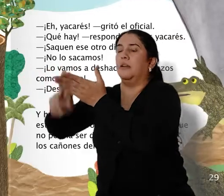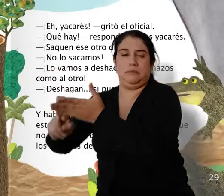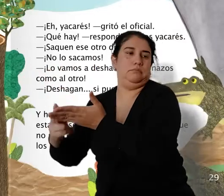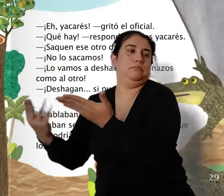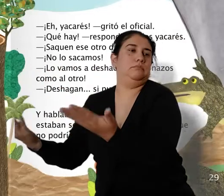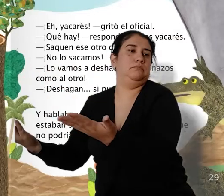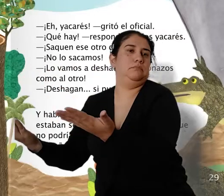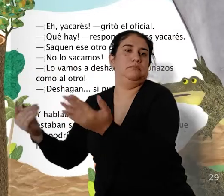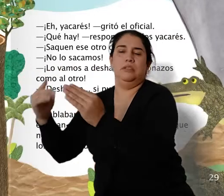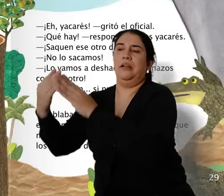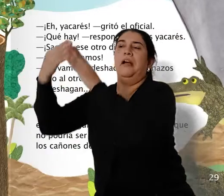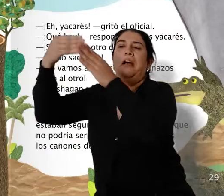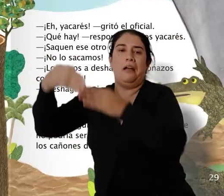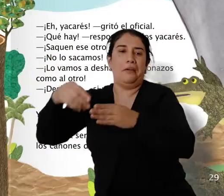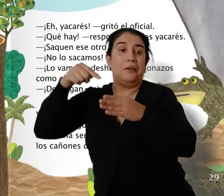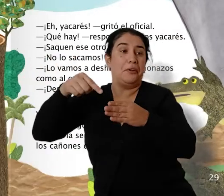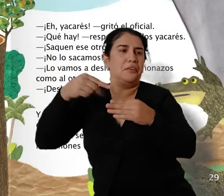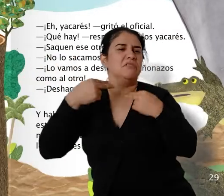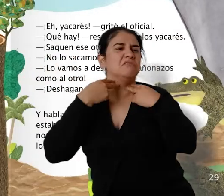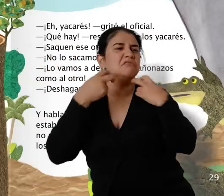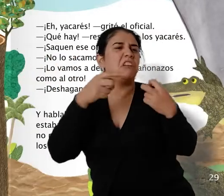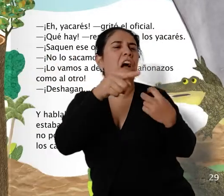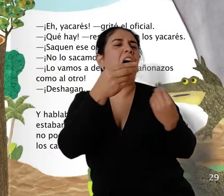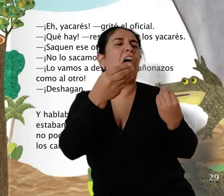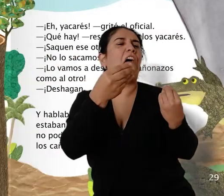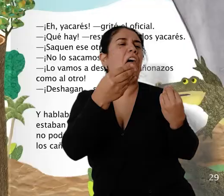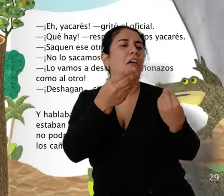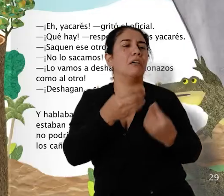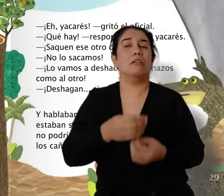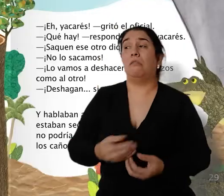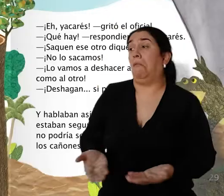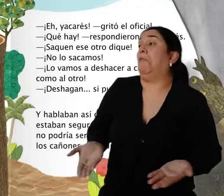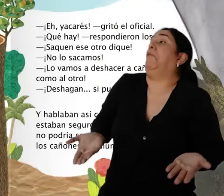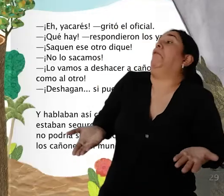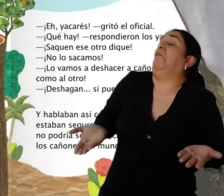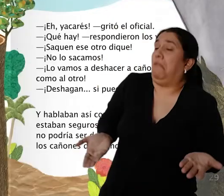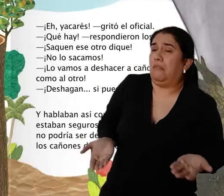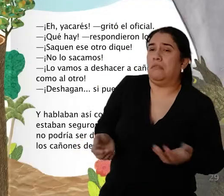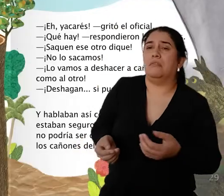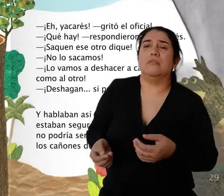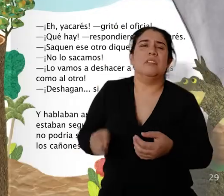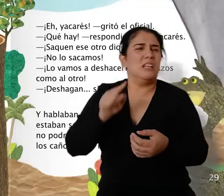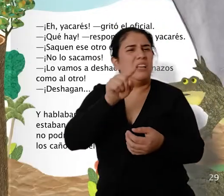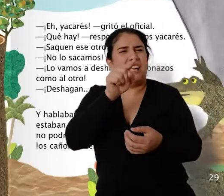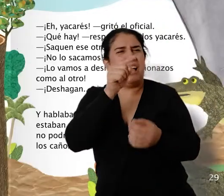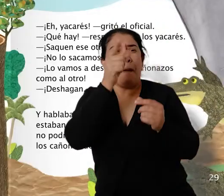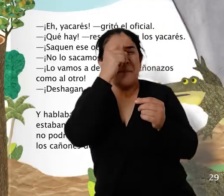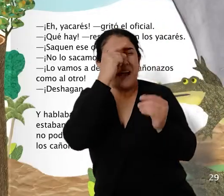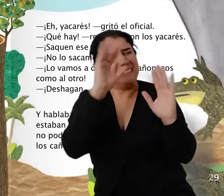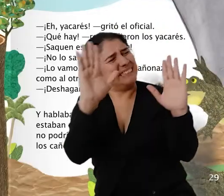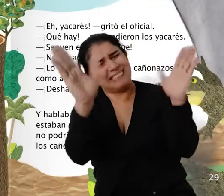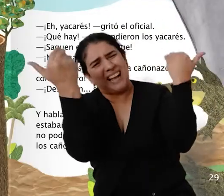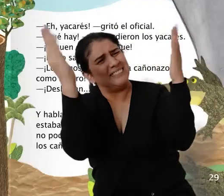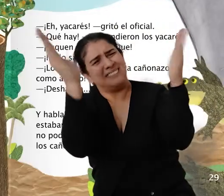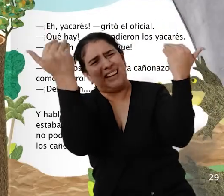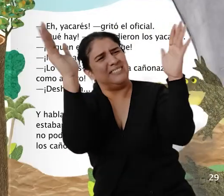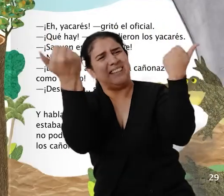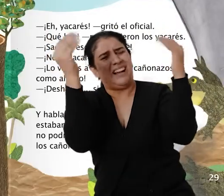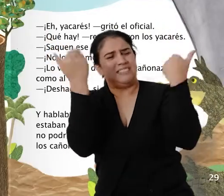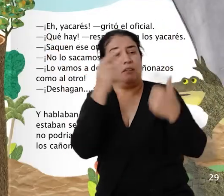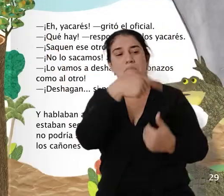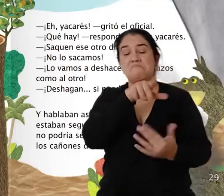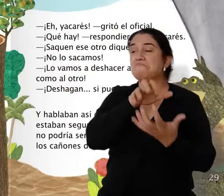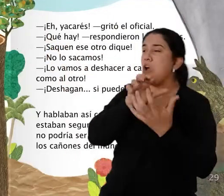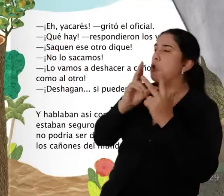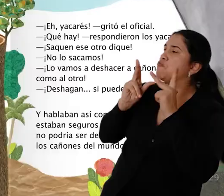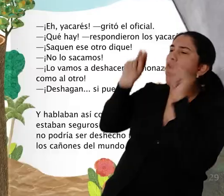¡Yacarés! Gritó el oficial. ¿Qué hay? Respondieron los yacarés. ¡Saquen ese otro dique! ¡No lo